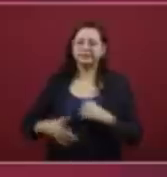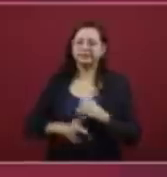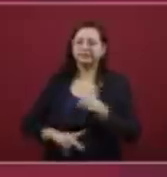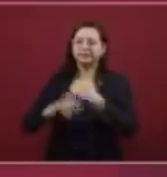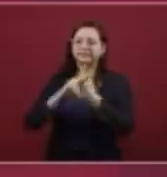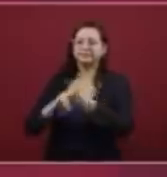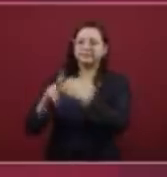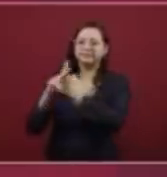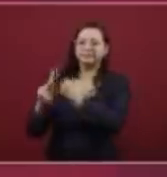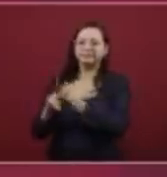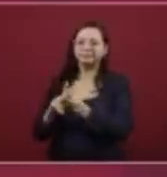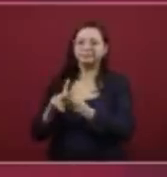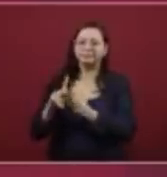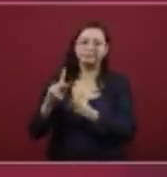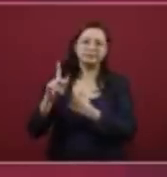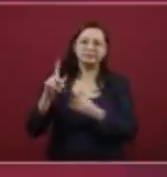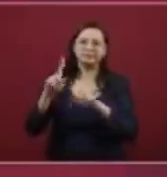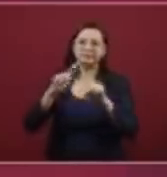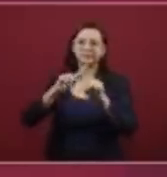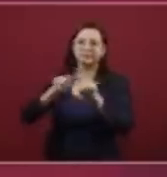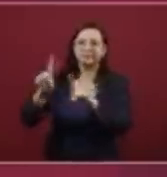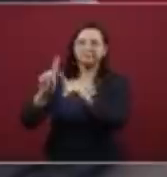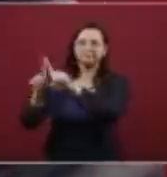más importantes